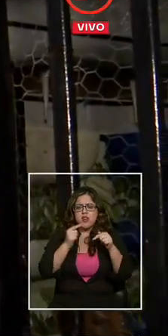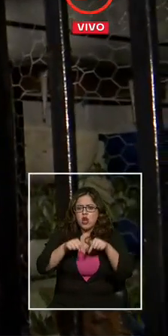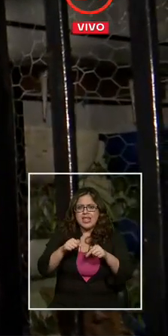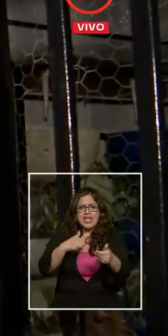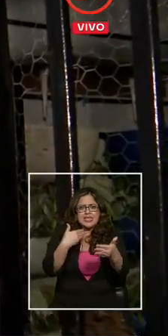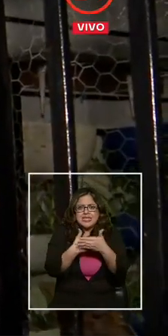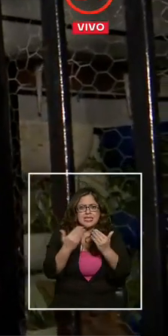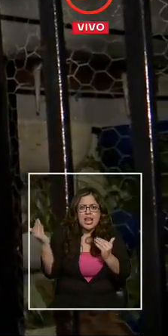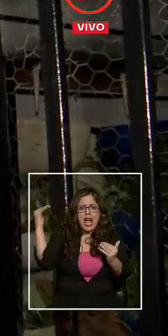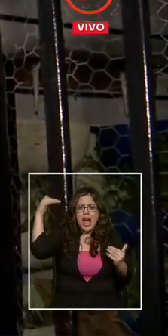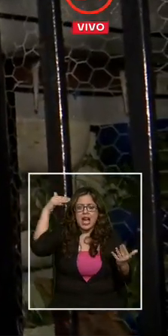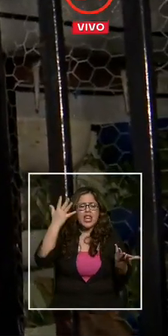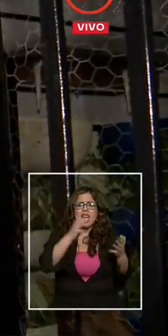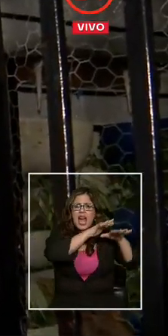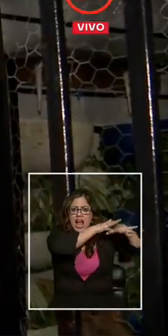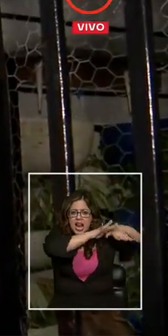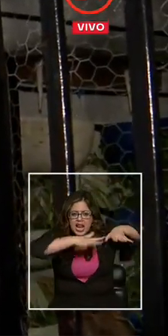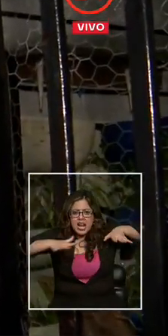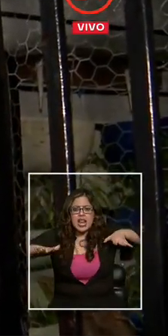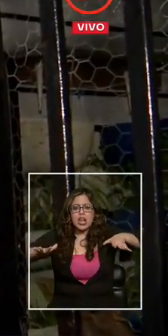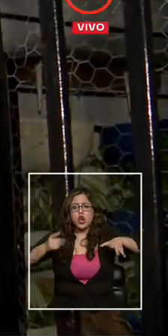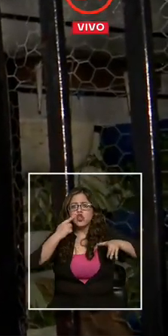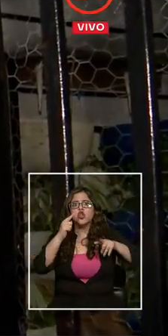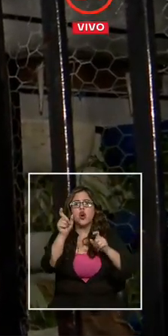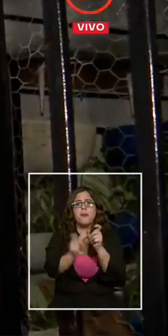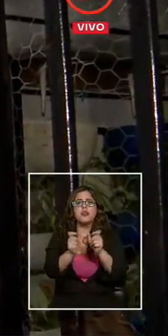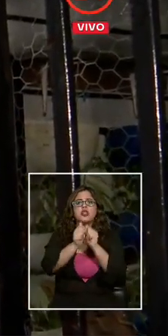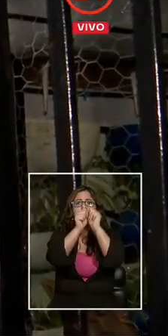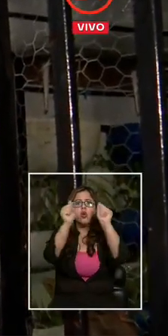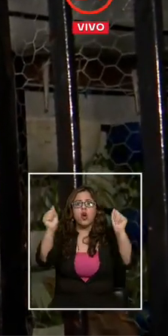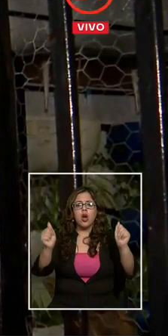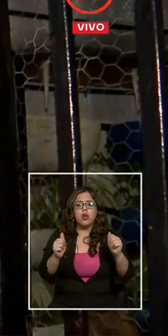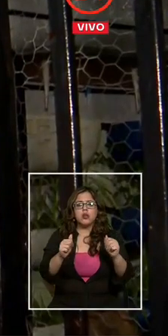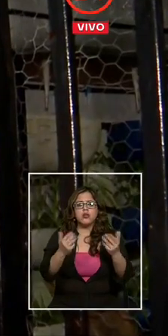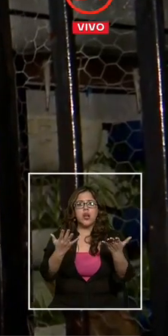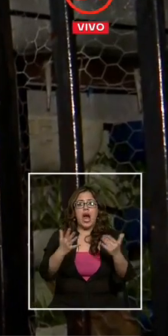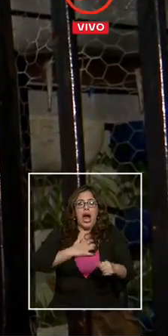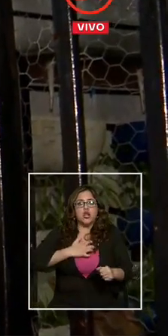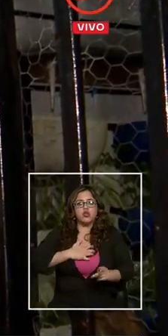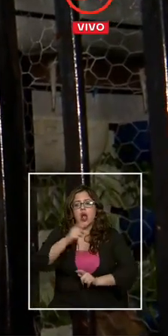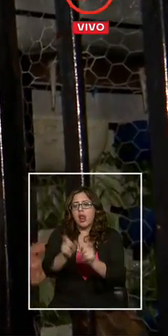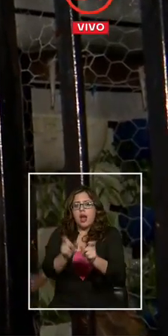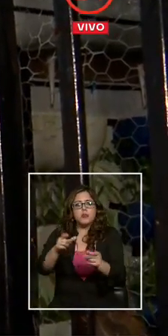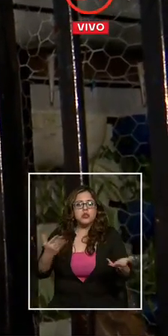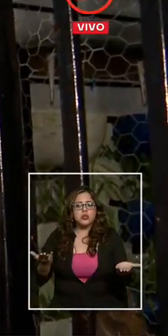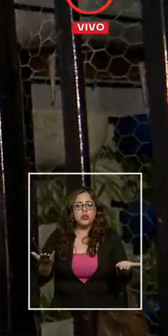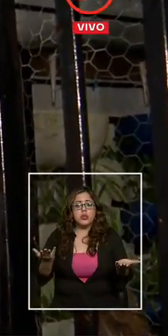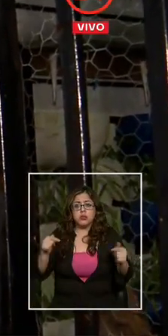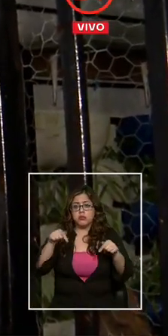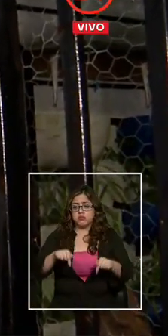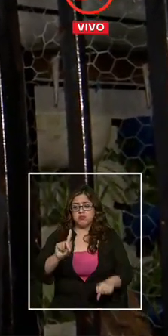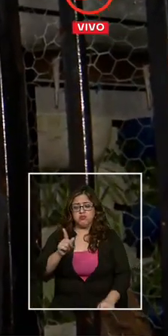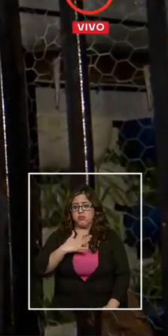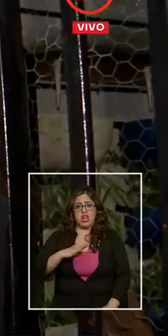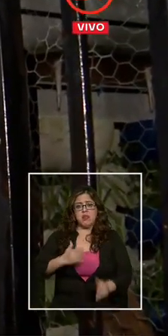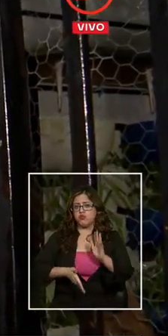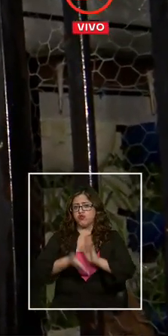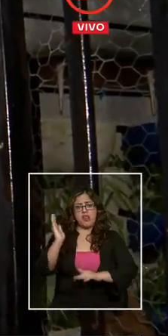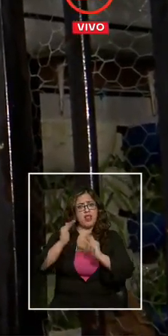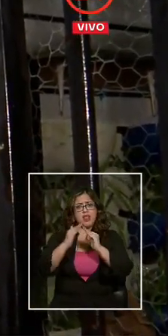del río, y encuentro que las autoridades alarman mucho a la gente. Ajá. Entonces ya nosotros no queríamos salir de este